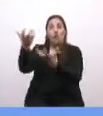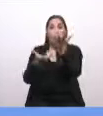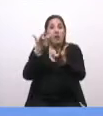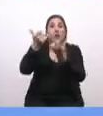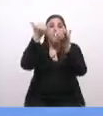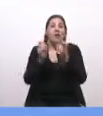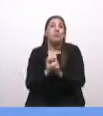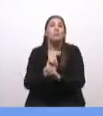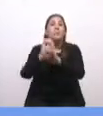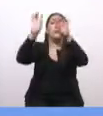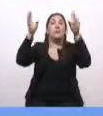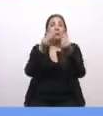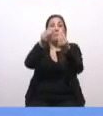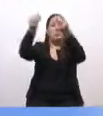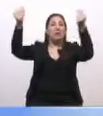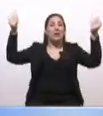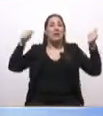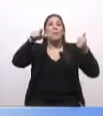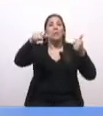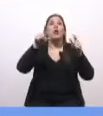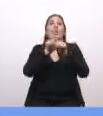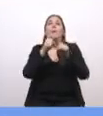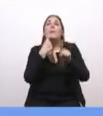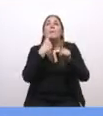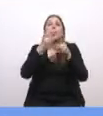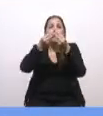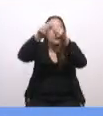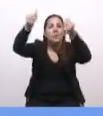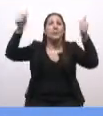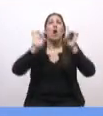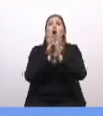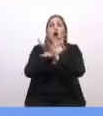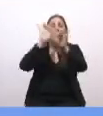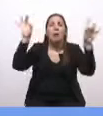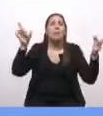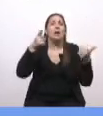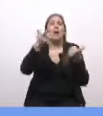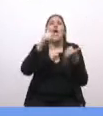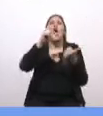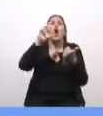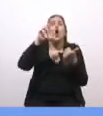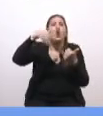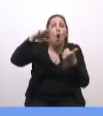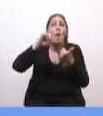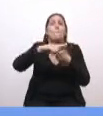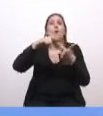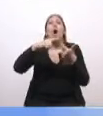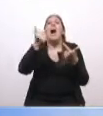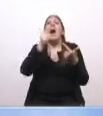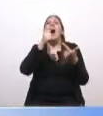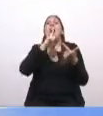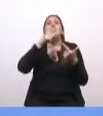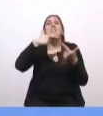metales pesados al aire a la atmósfera contaminan el aire estamos hablando de arsénico de zinc de cromo de otros tantos de gases tóxicos